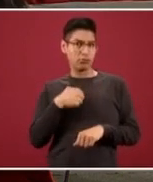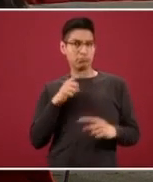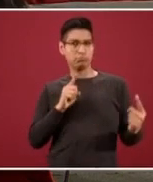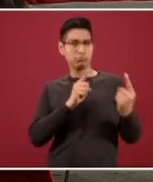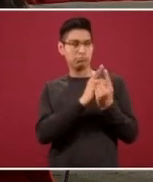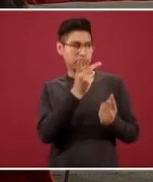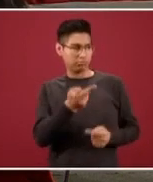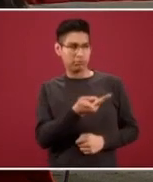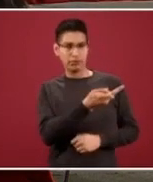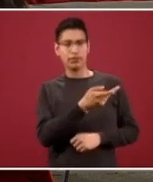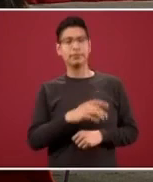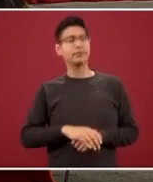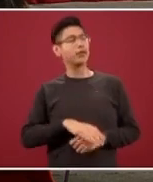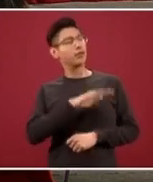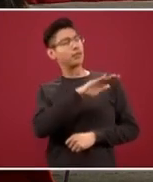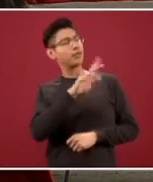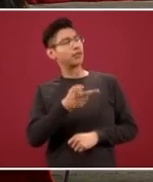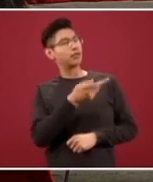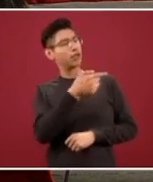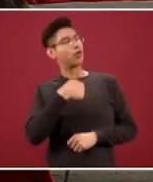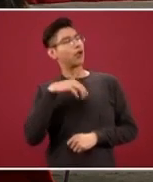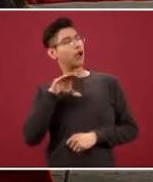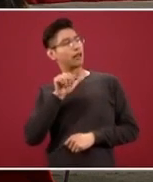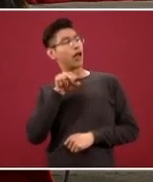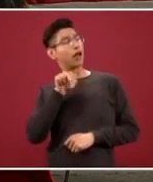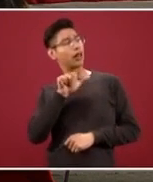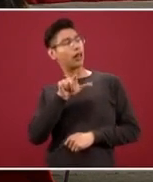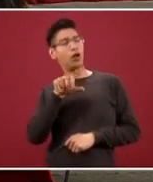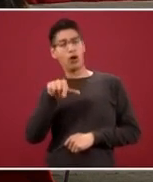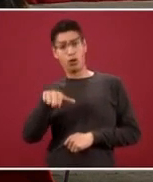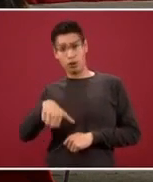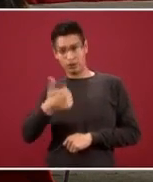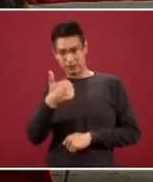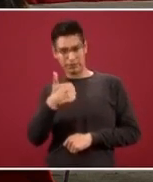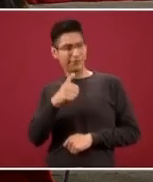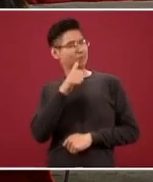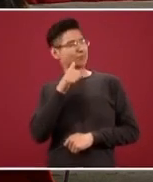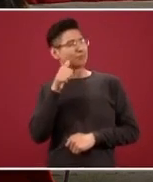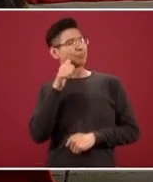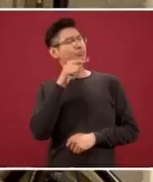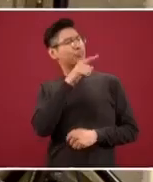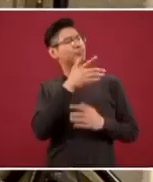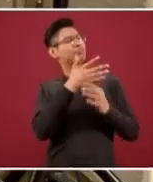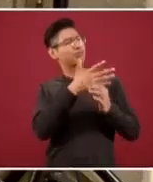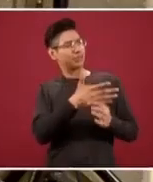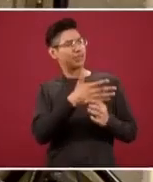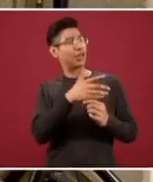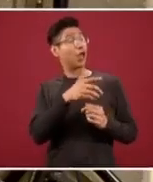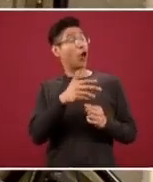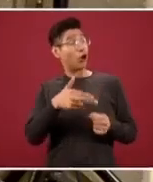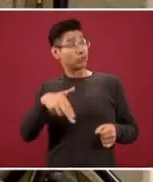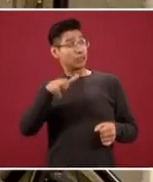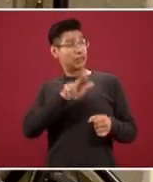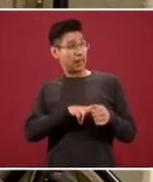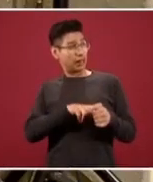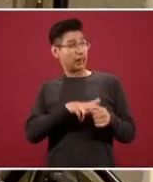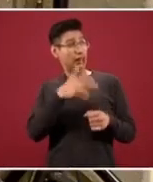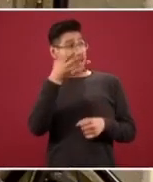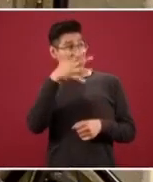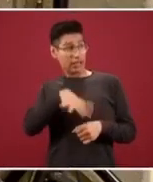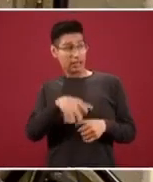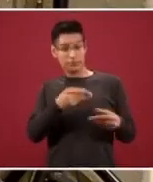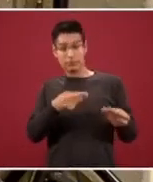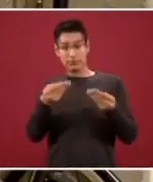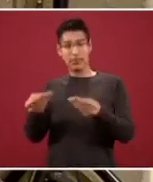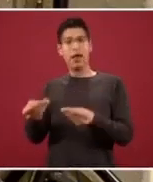Me gustaría saber, ayer el gobierno federal informó que entregaría el control de 10 hospitales a las Fuerzas Armadas. No